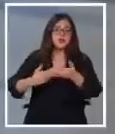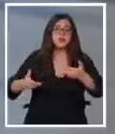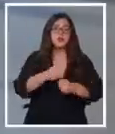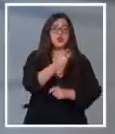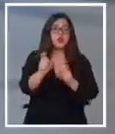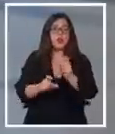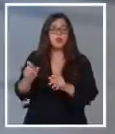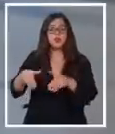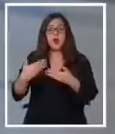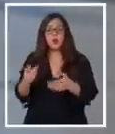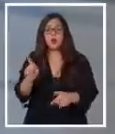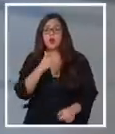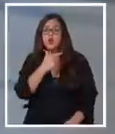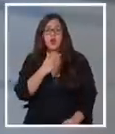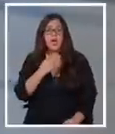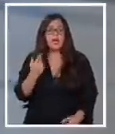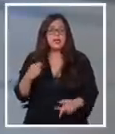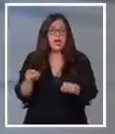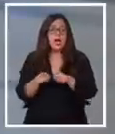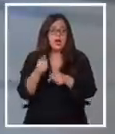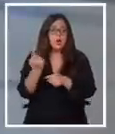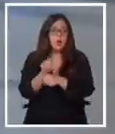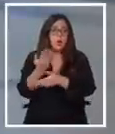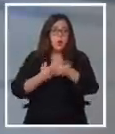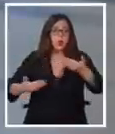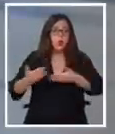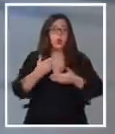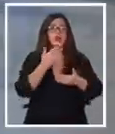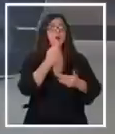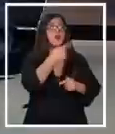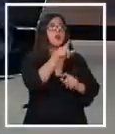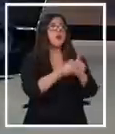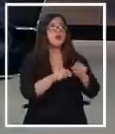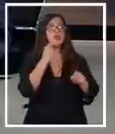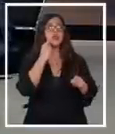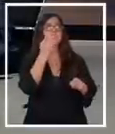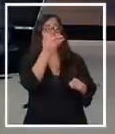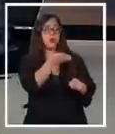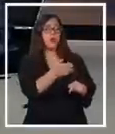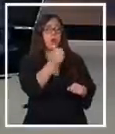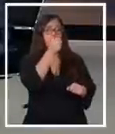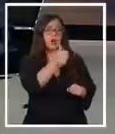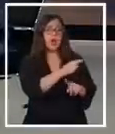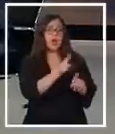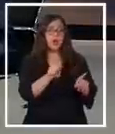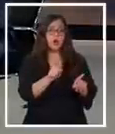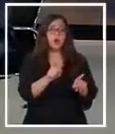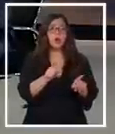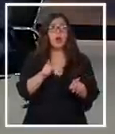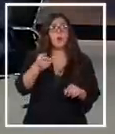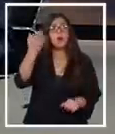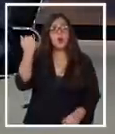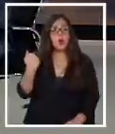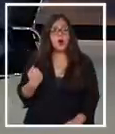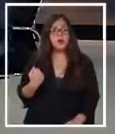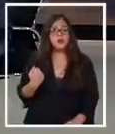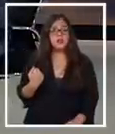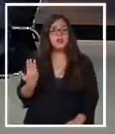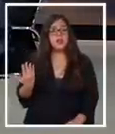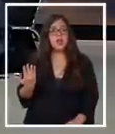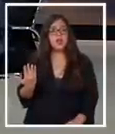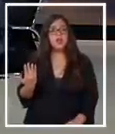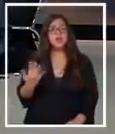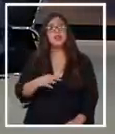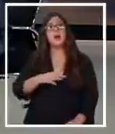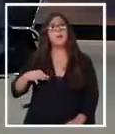mundo aun cuando no quisieran dialogar incluso con personas que no lo reconocían como autoridad o sea el diseño inicial fue la ministra del interior yendo la araucanía a